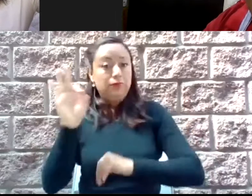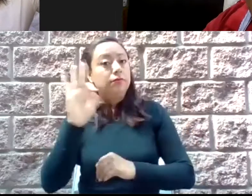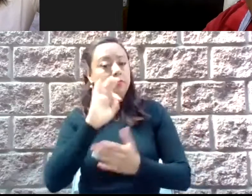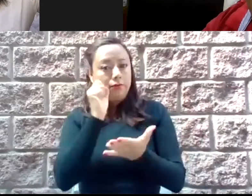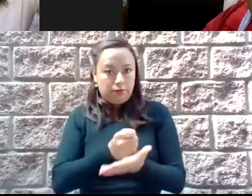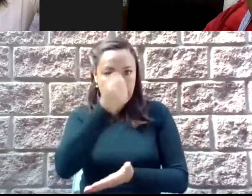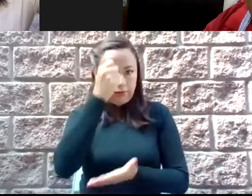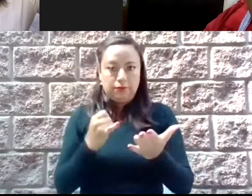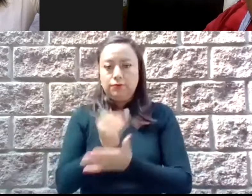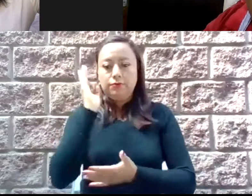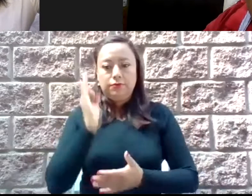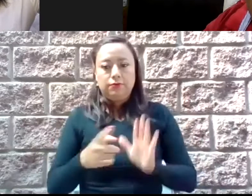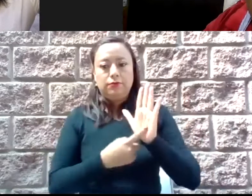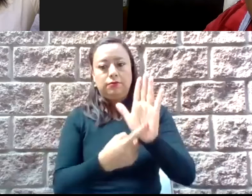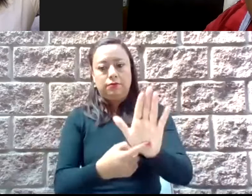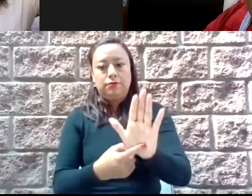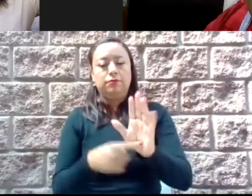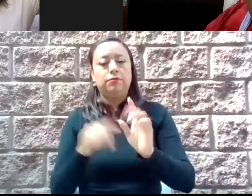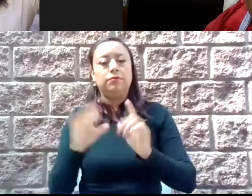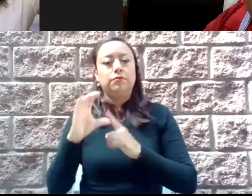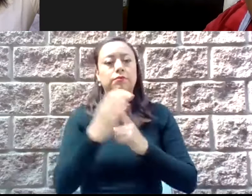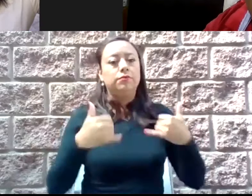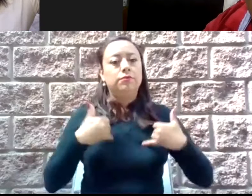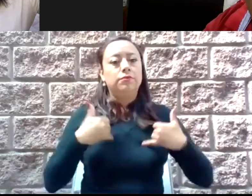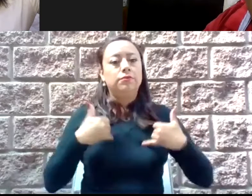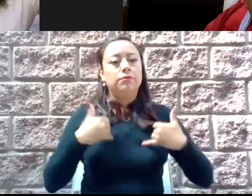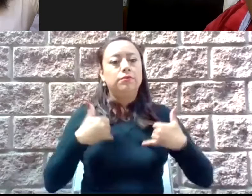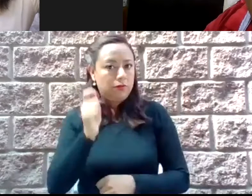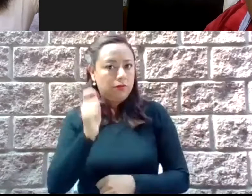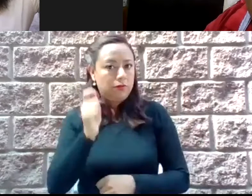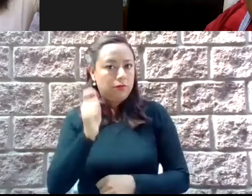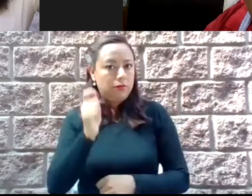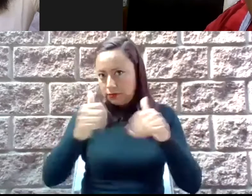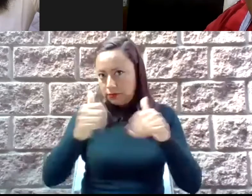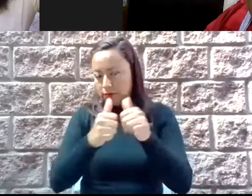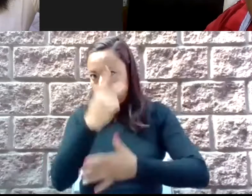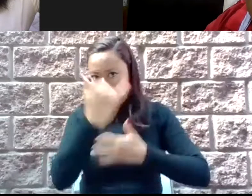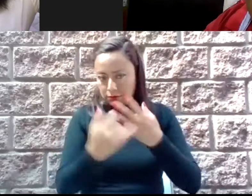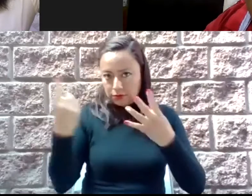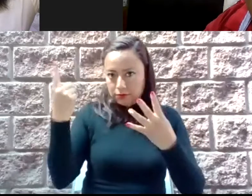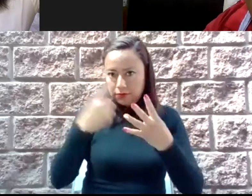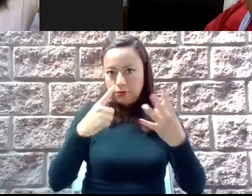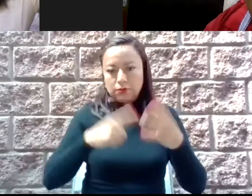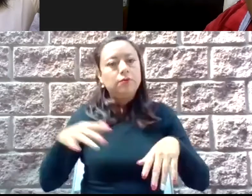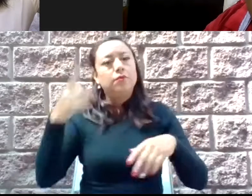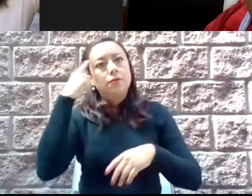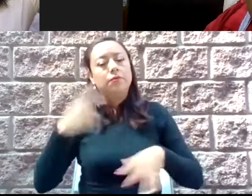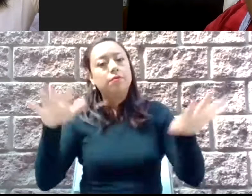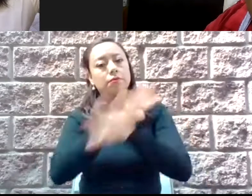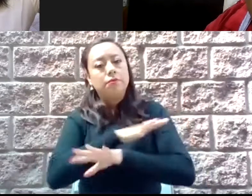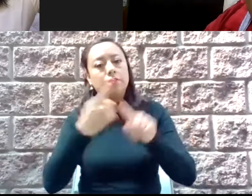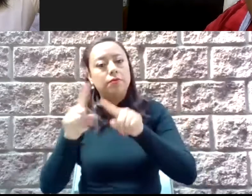presenta la Comisión de Juventud referente a las iniciativas con proyecto por las que se reforman diversas